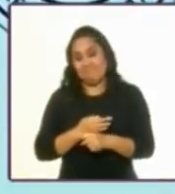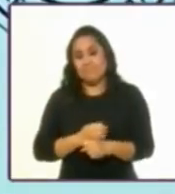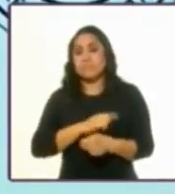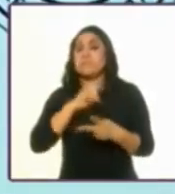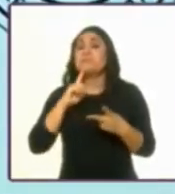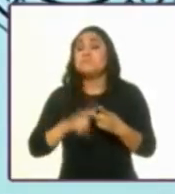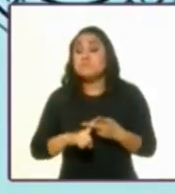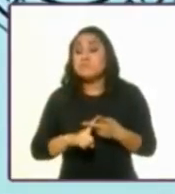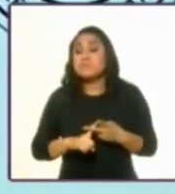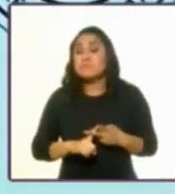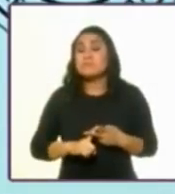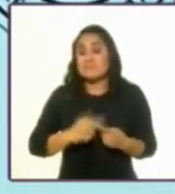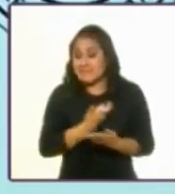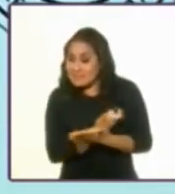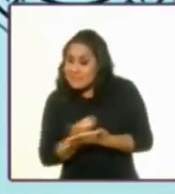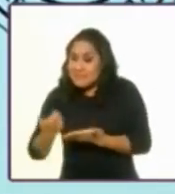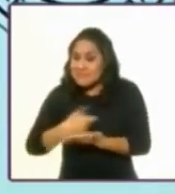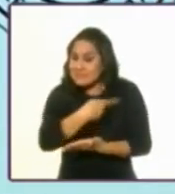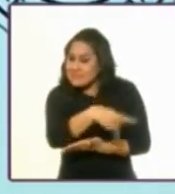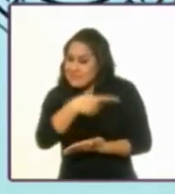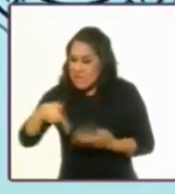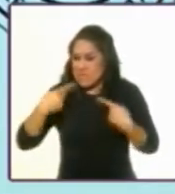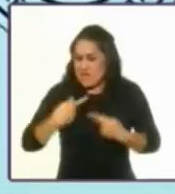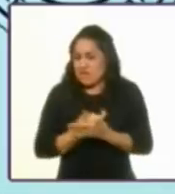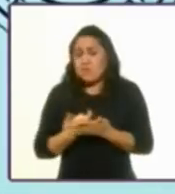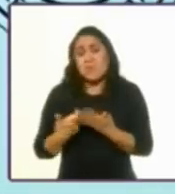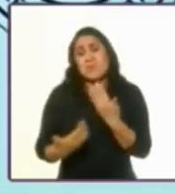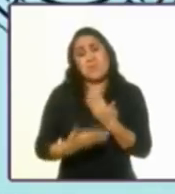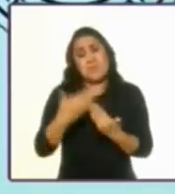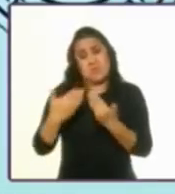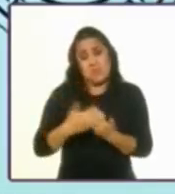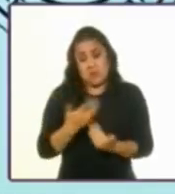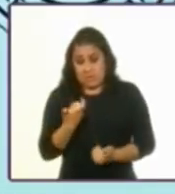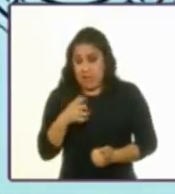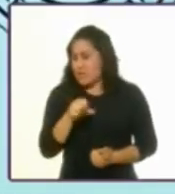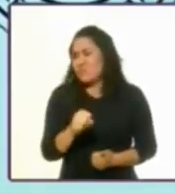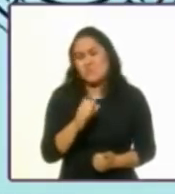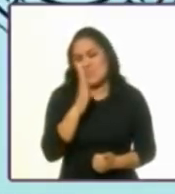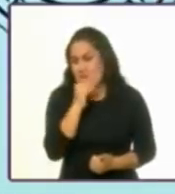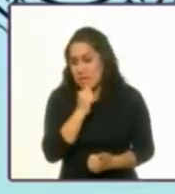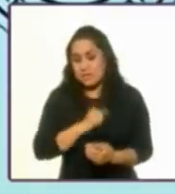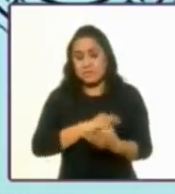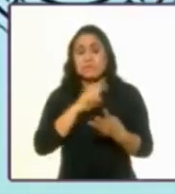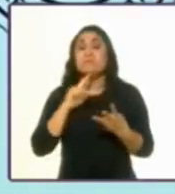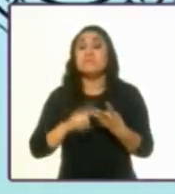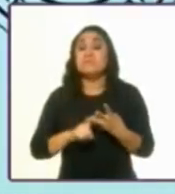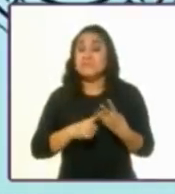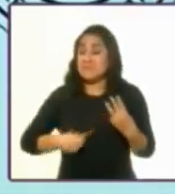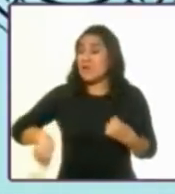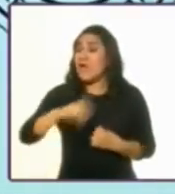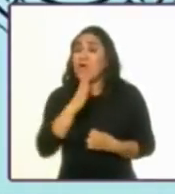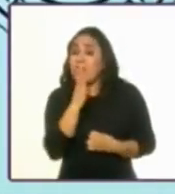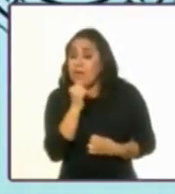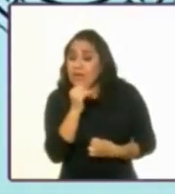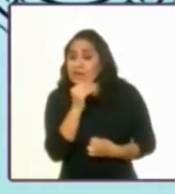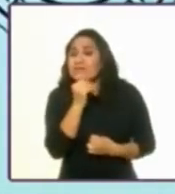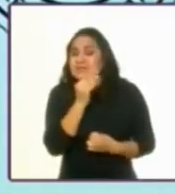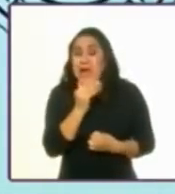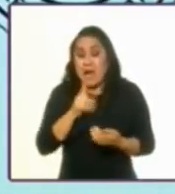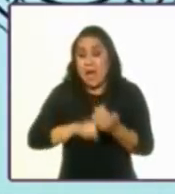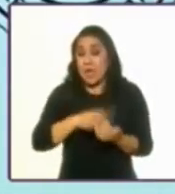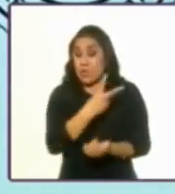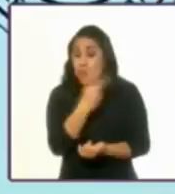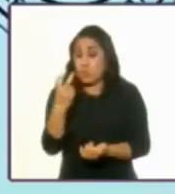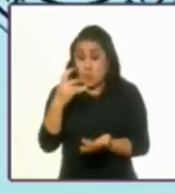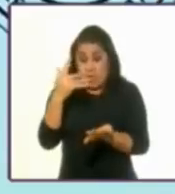logrado salarios dignos los salarios son precarios no le alcanzan a la gente tercero no hemos logrado darle alternativa esos doscientos